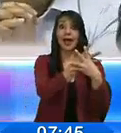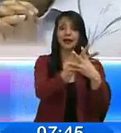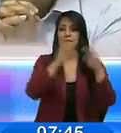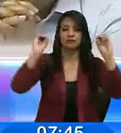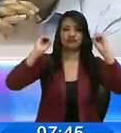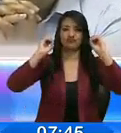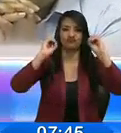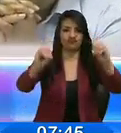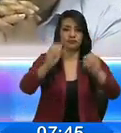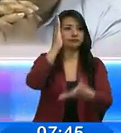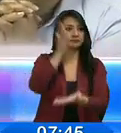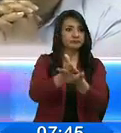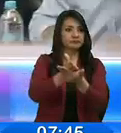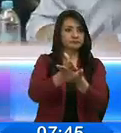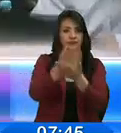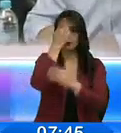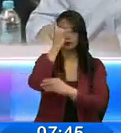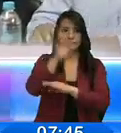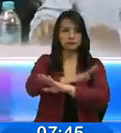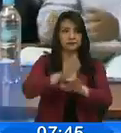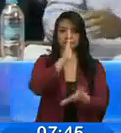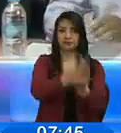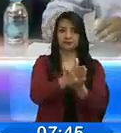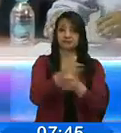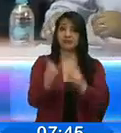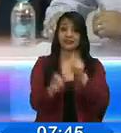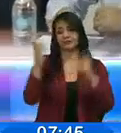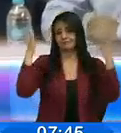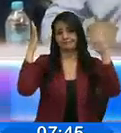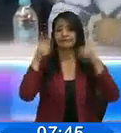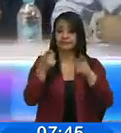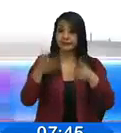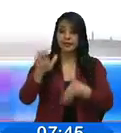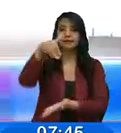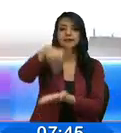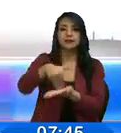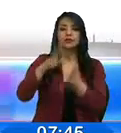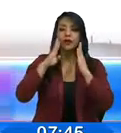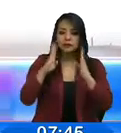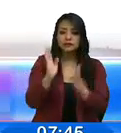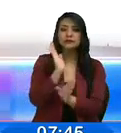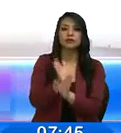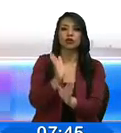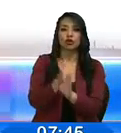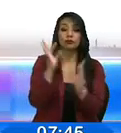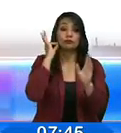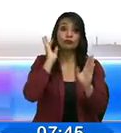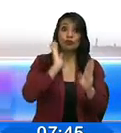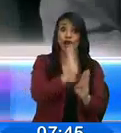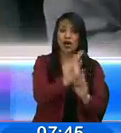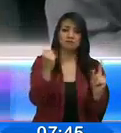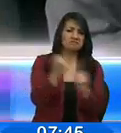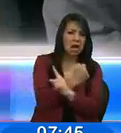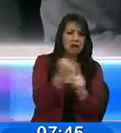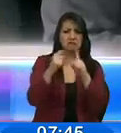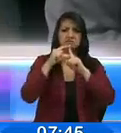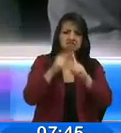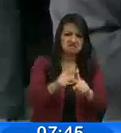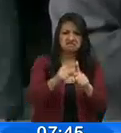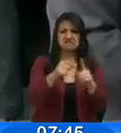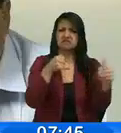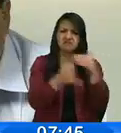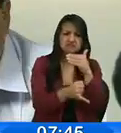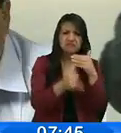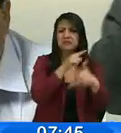dejamos sin efecto esa decisión. En su defecto se desarrollará un centro de atención médica y psicológica enfocado en mujeres que hayan sufrido violencia de toda